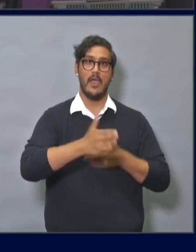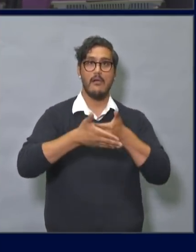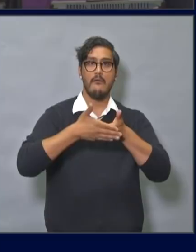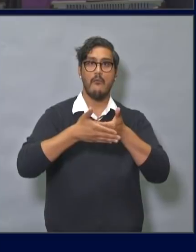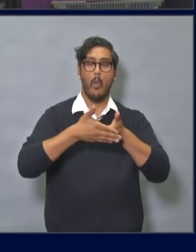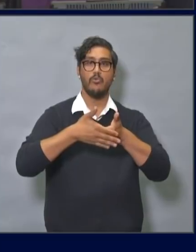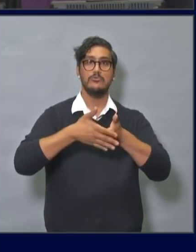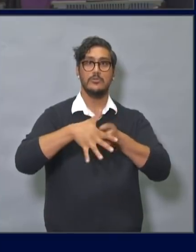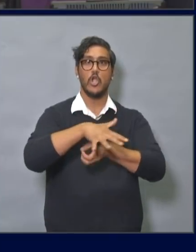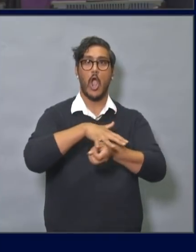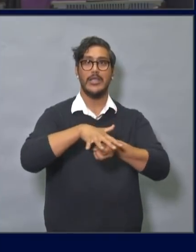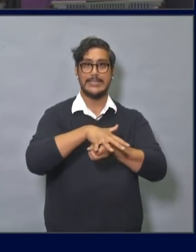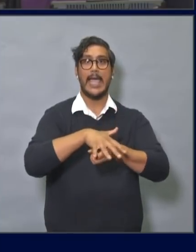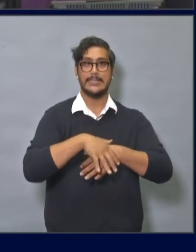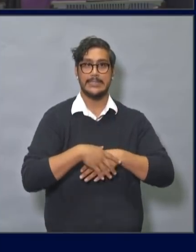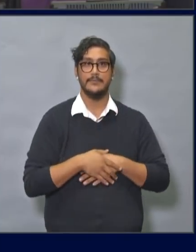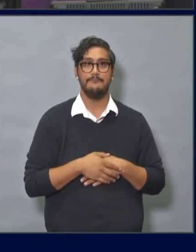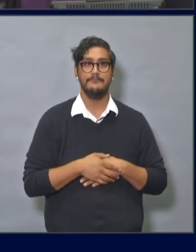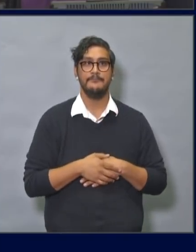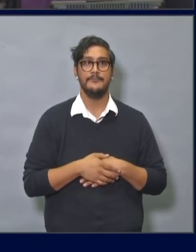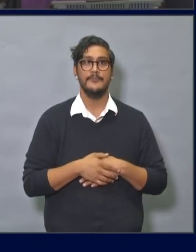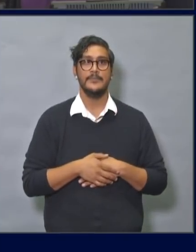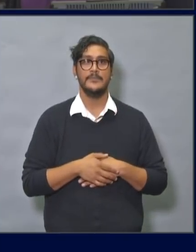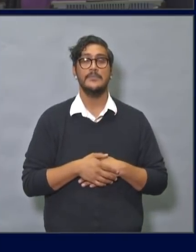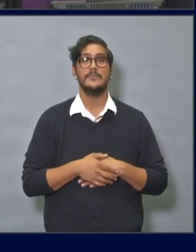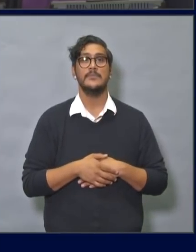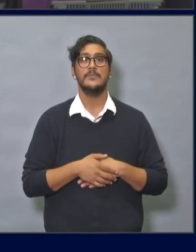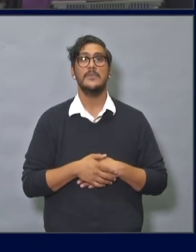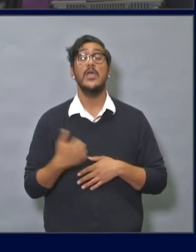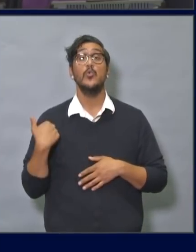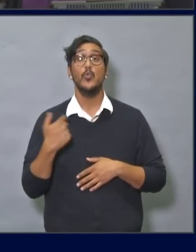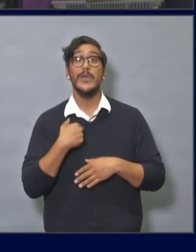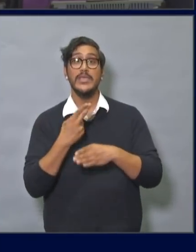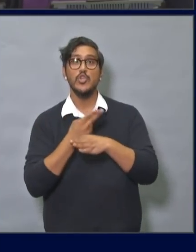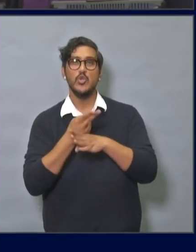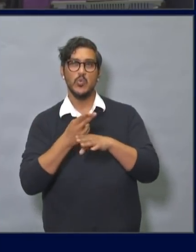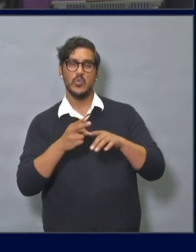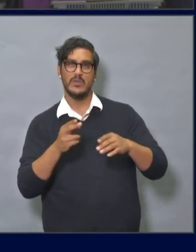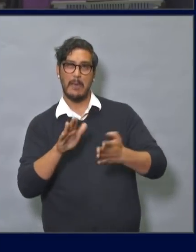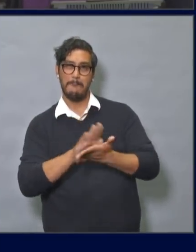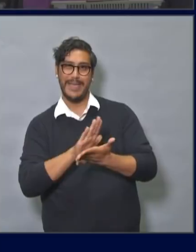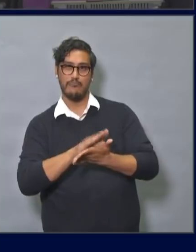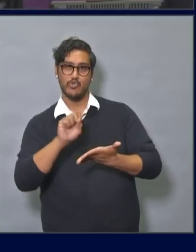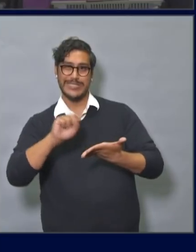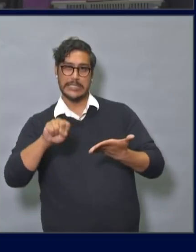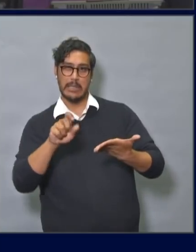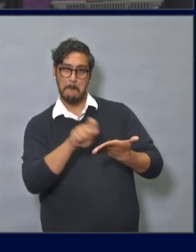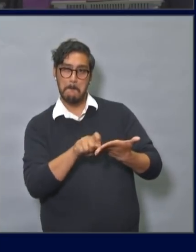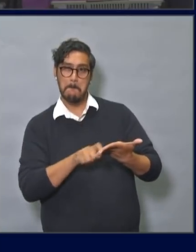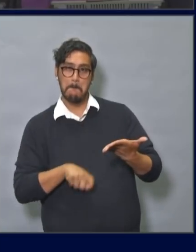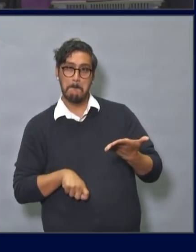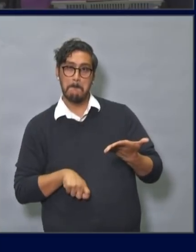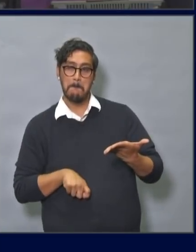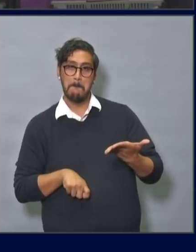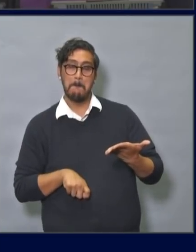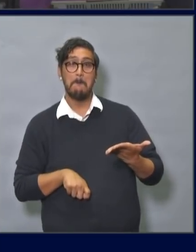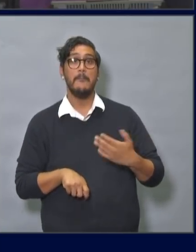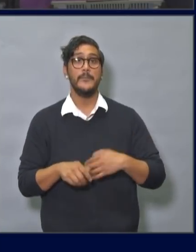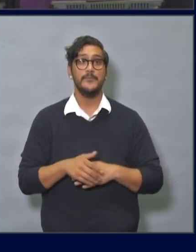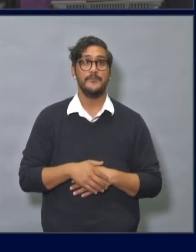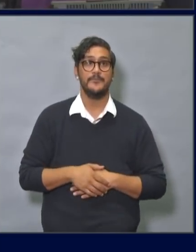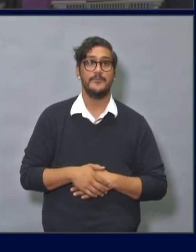cercanos, se recopilaron a través de un sistema basado en papel y a través de nuestro sistema de